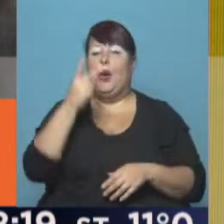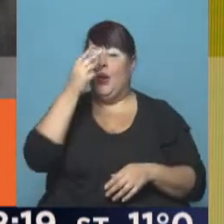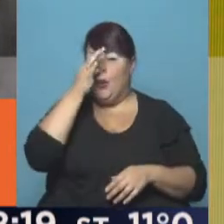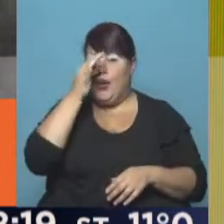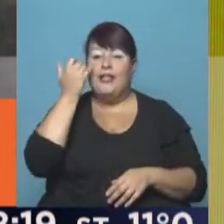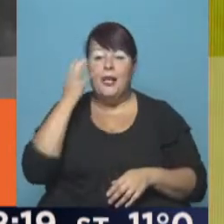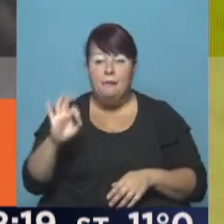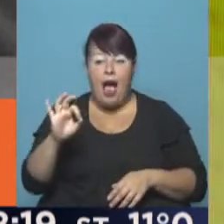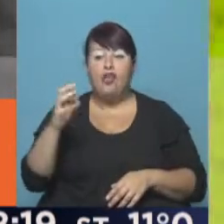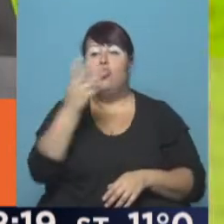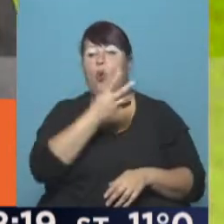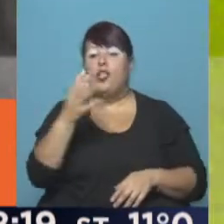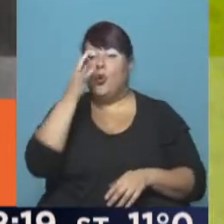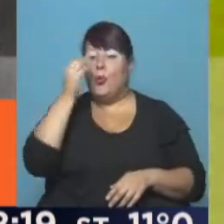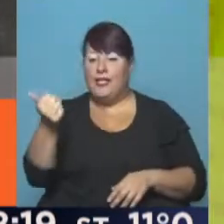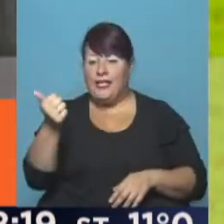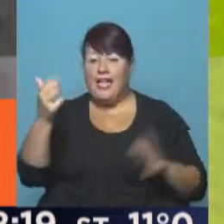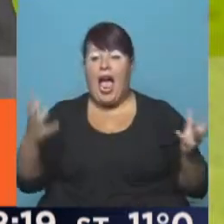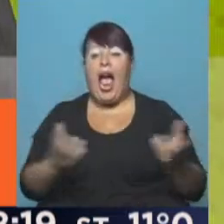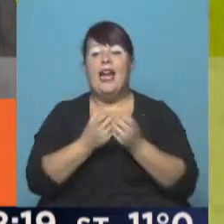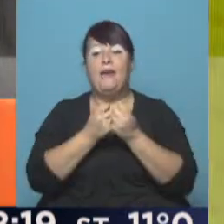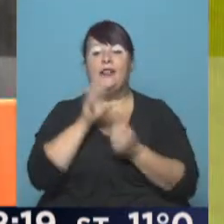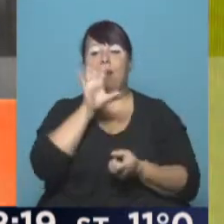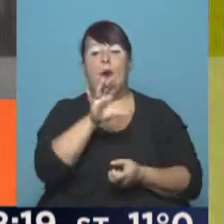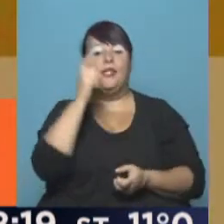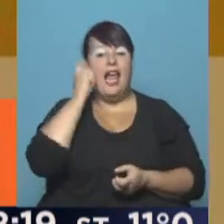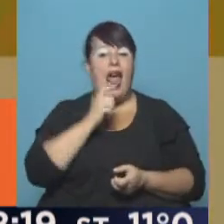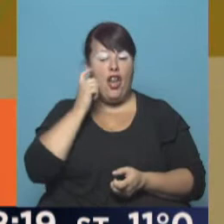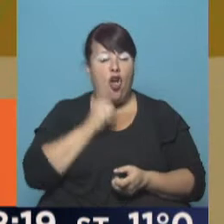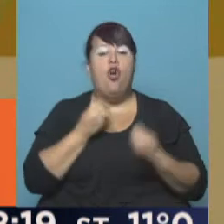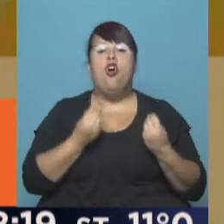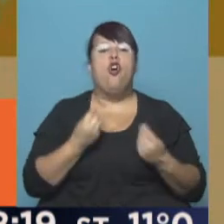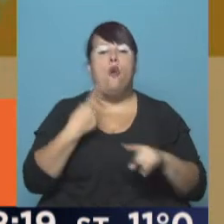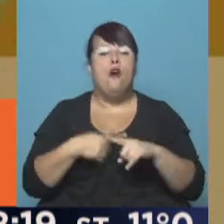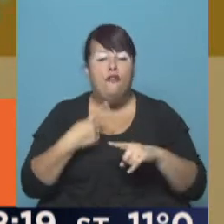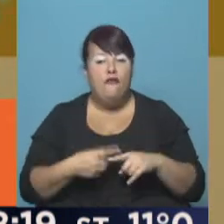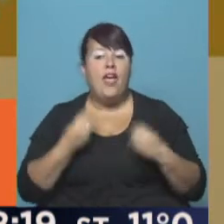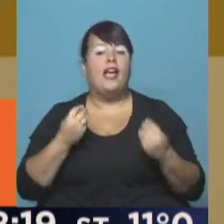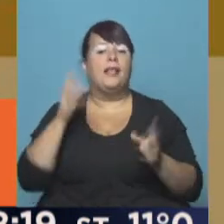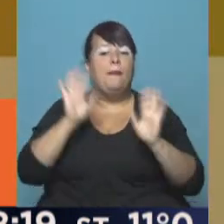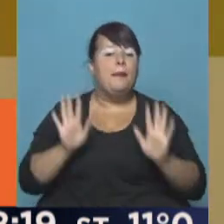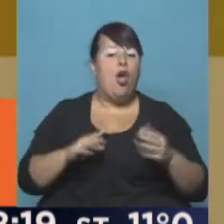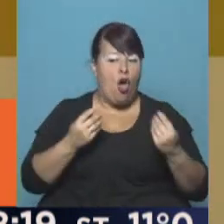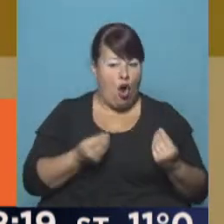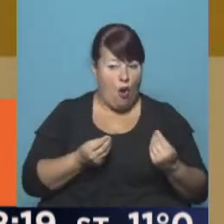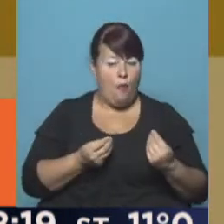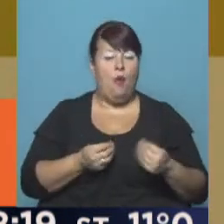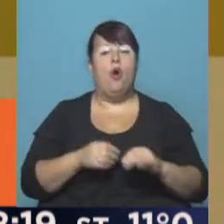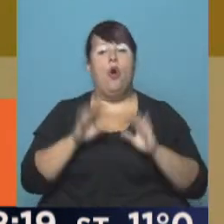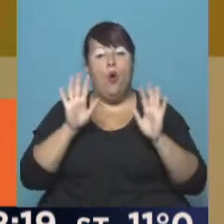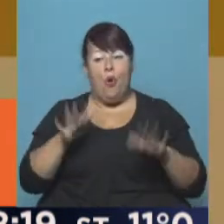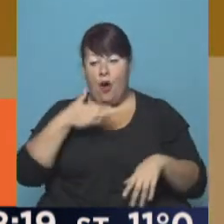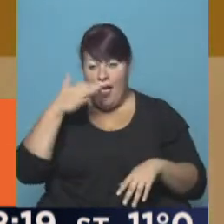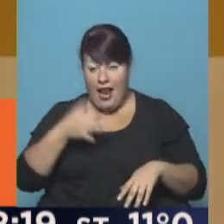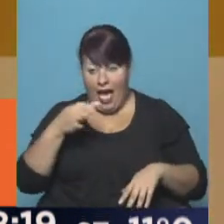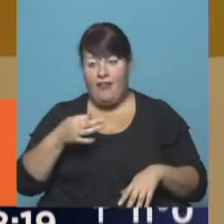de mayo 426 aniversario de la provincia de la rioja como van a ser los festejos como se están preparando bueno la verdad